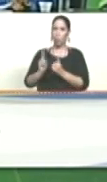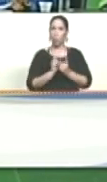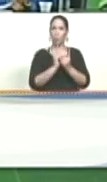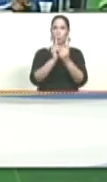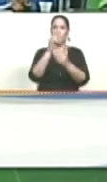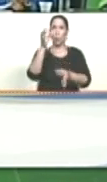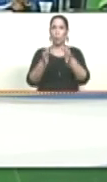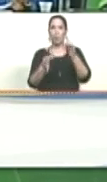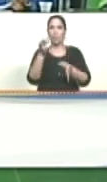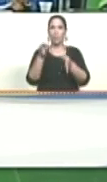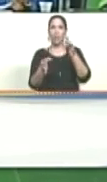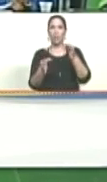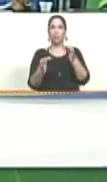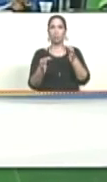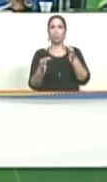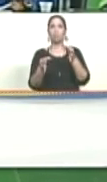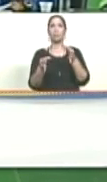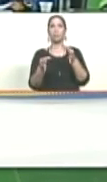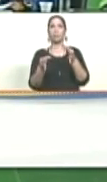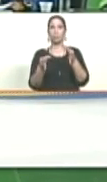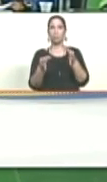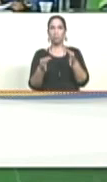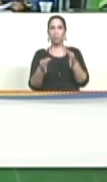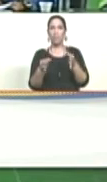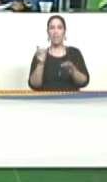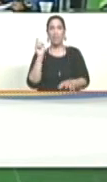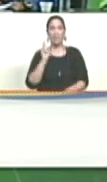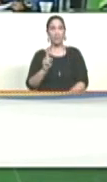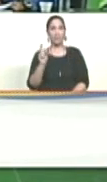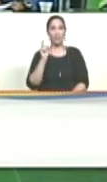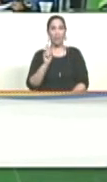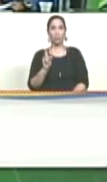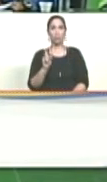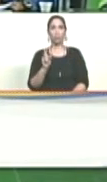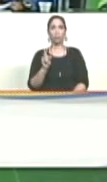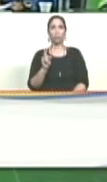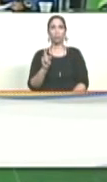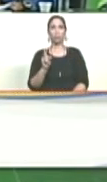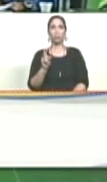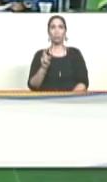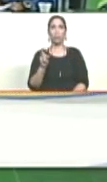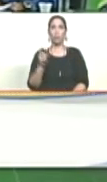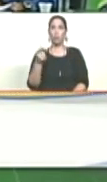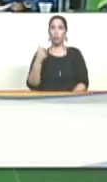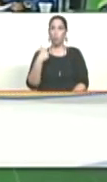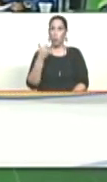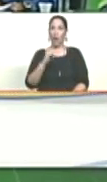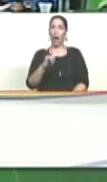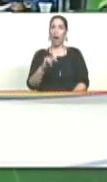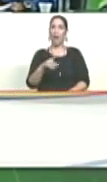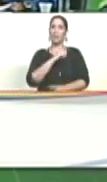judicial, y si es necesario que yo saque un decreto